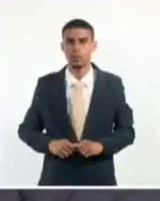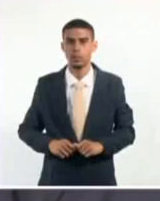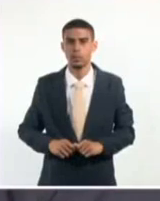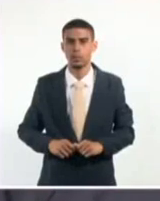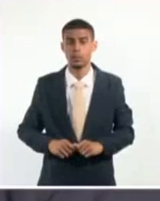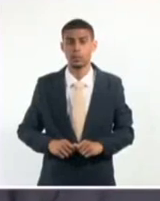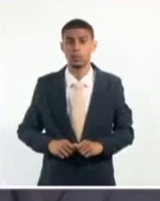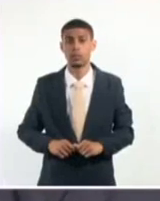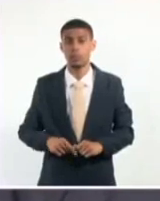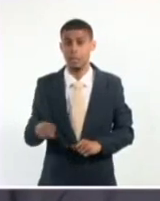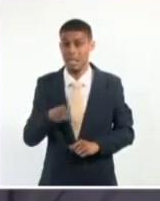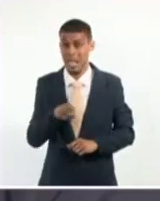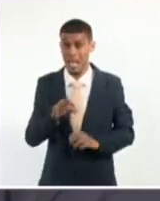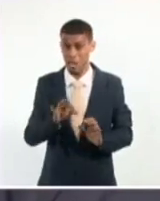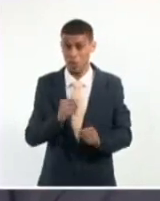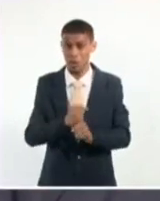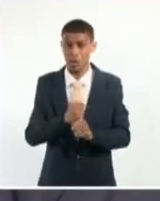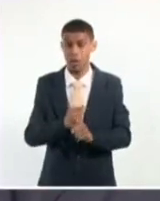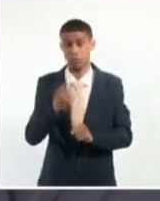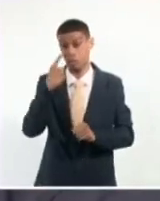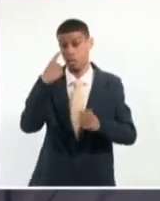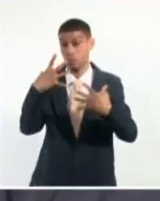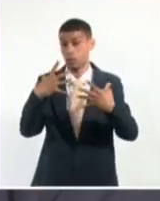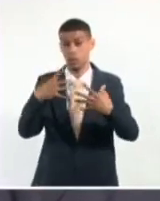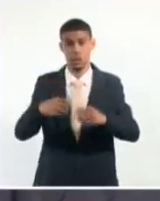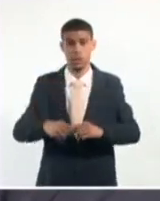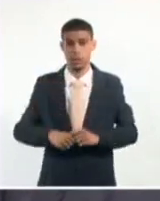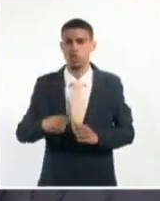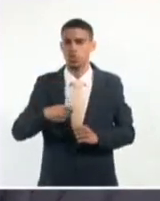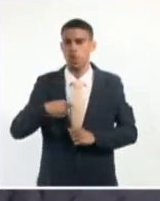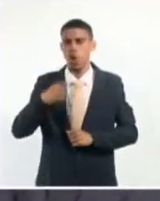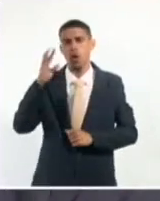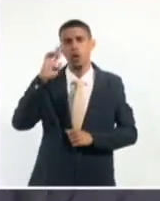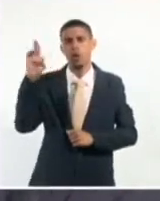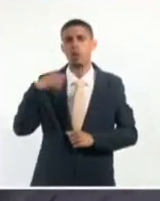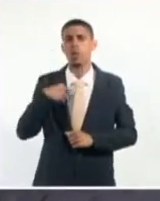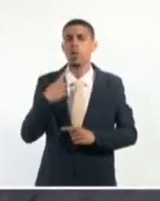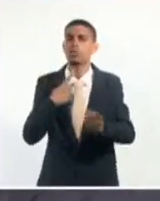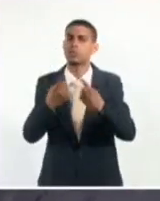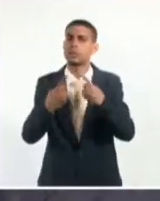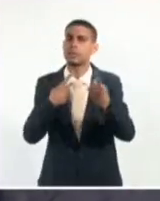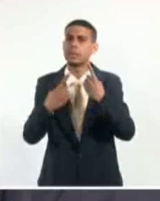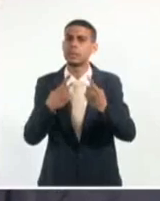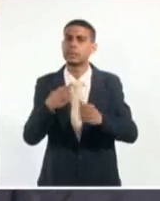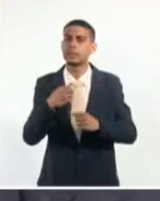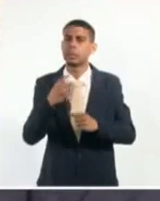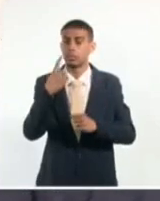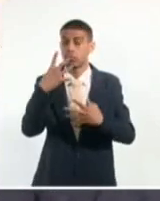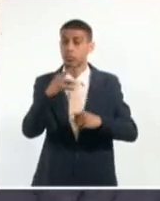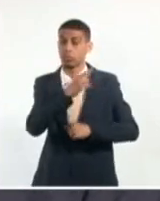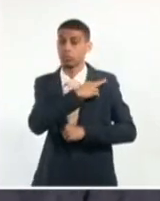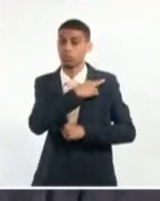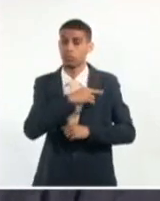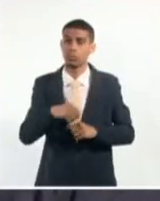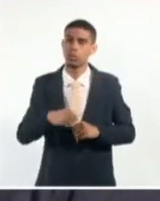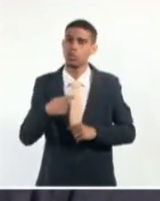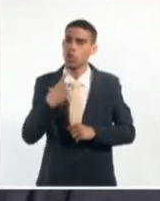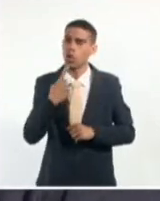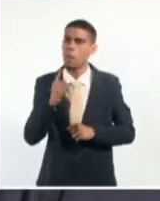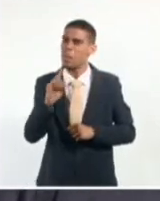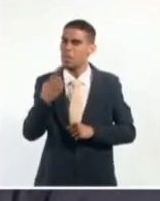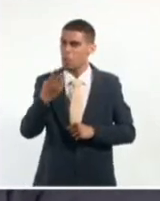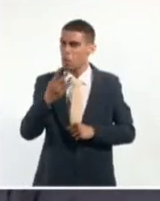Esto es fundamental. Yo recuerdo que en una conversación que tenía con un compañero me decía que lo primero que teníamos